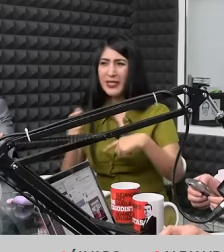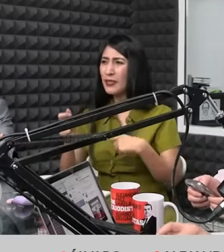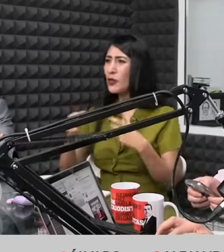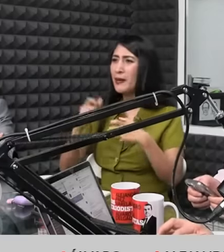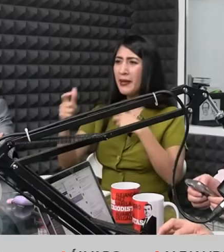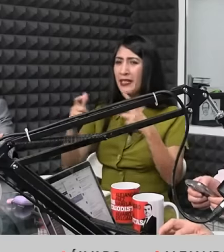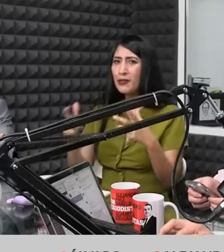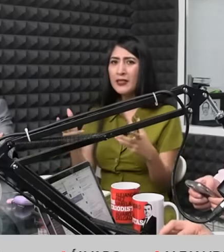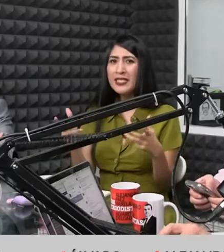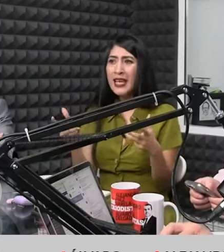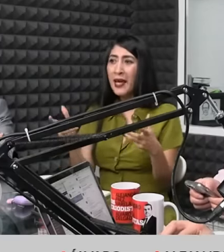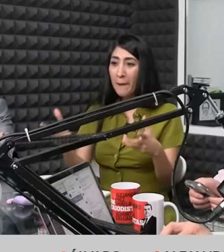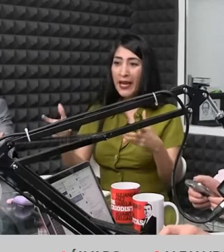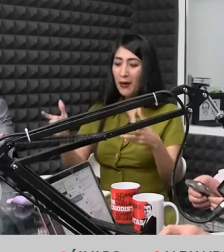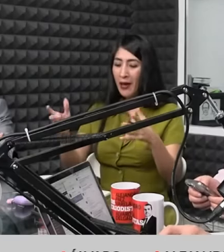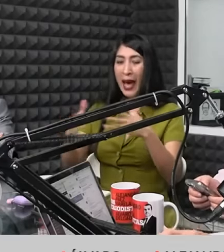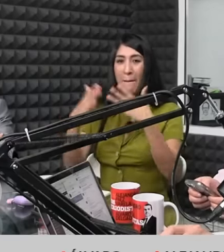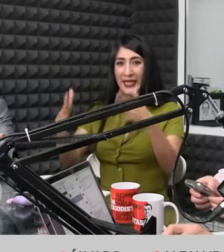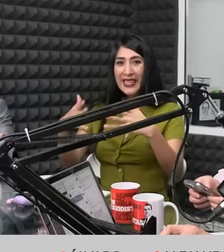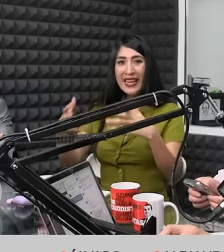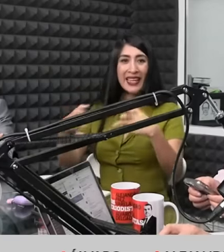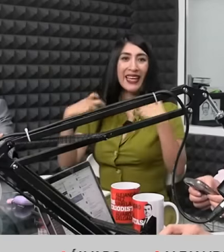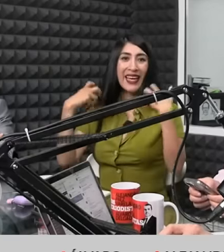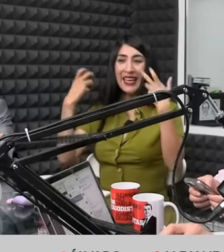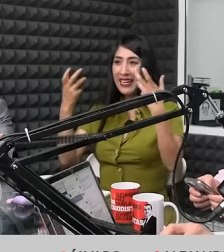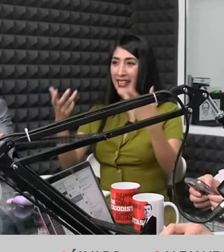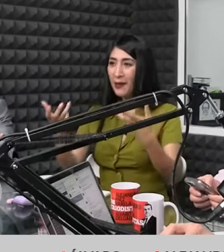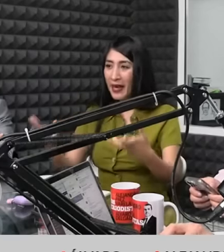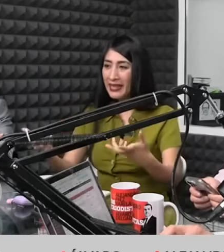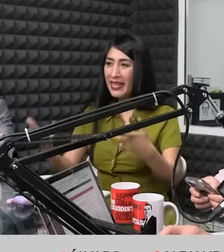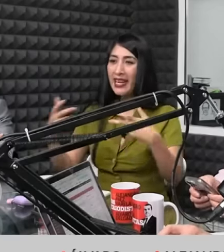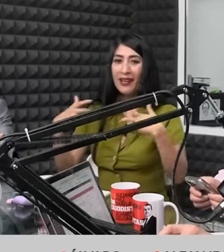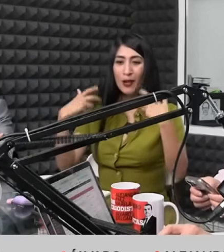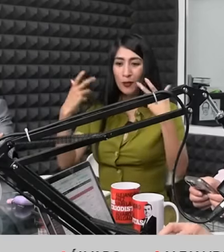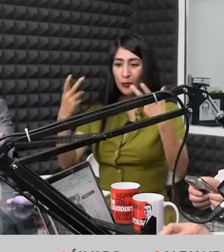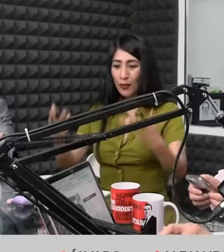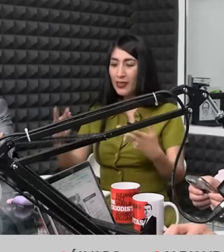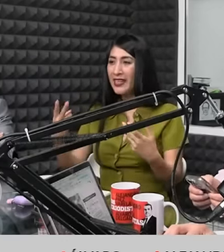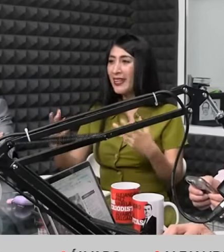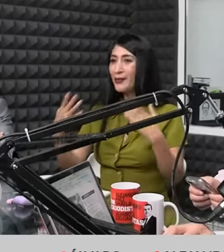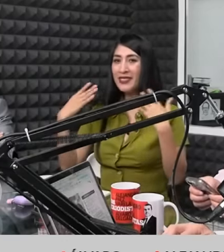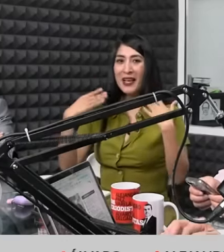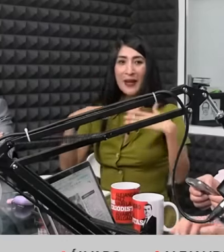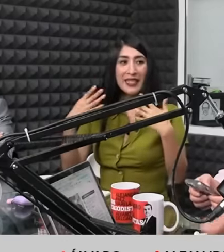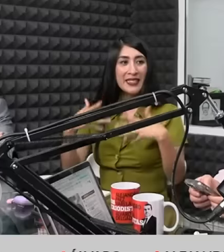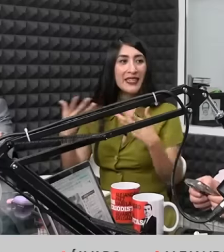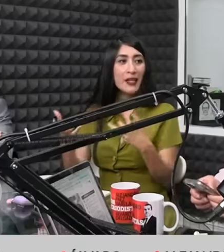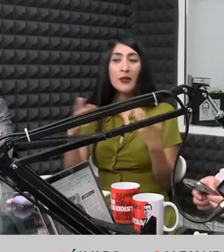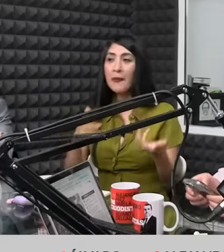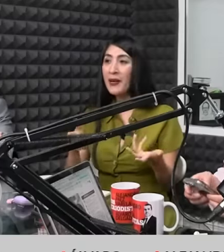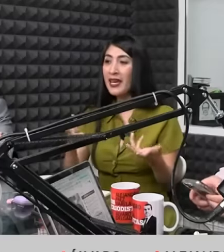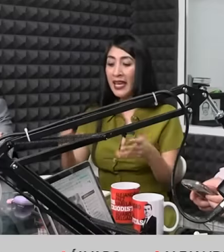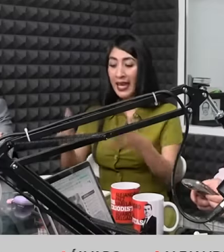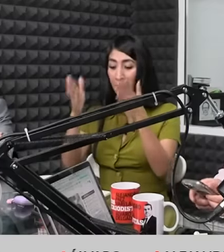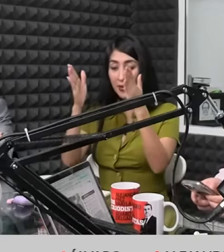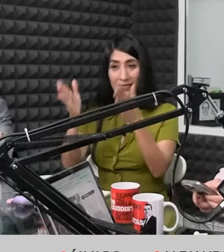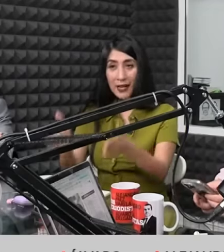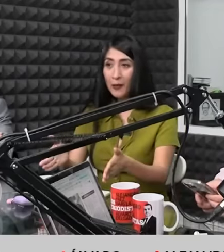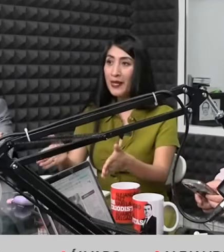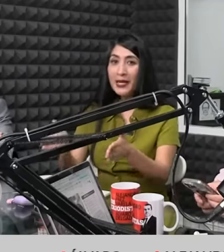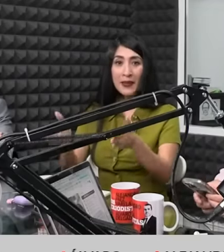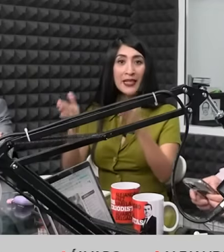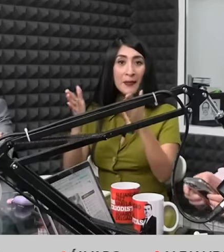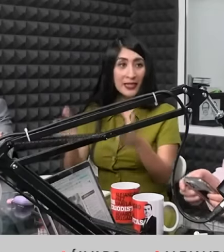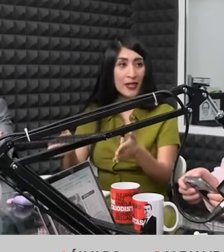ahora tú estás con el PRI. Entonces, pero a pesar de que en el debate los dos candidatos estaban deslindando del PRI, el PRI